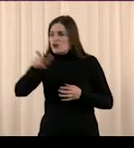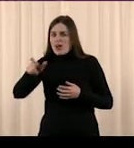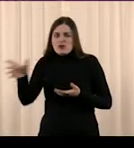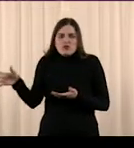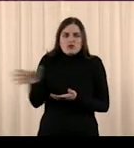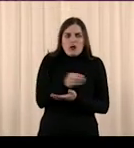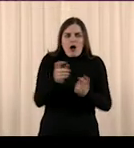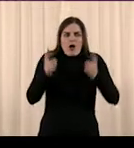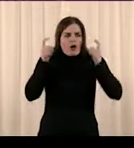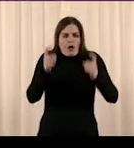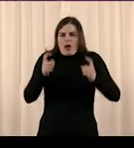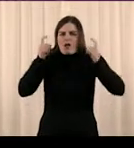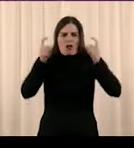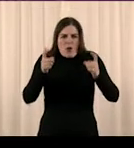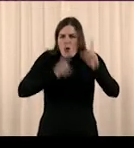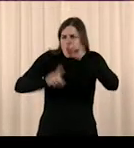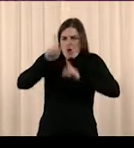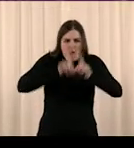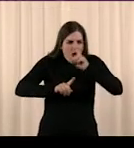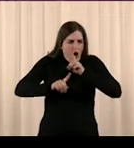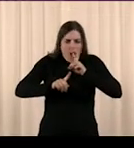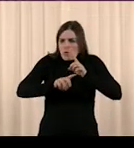tratan de buscar una solución